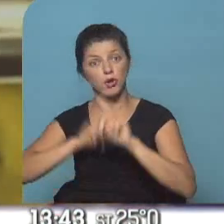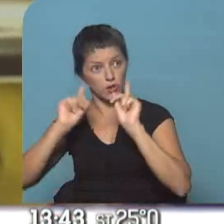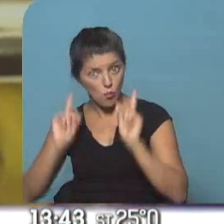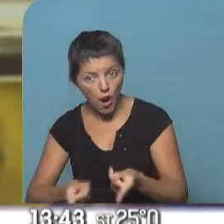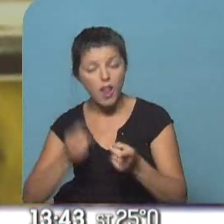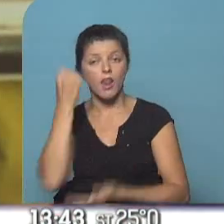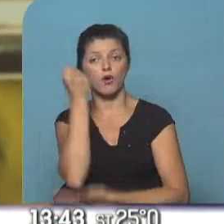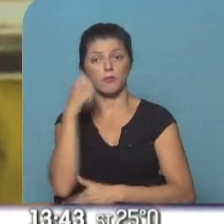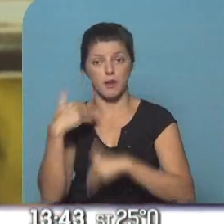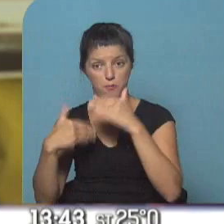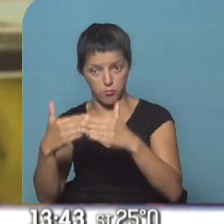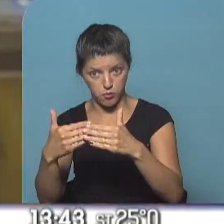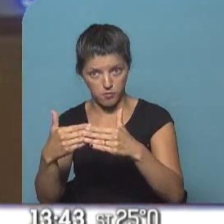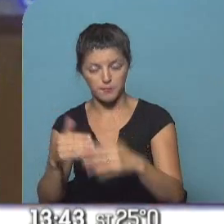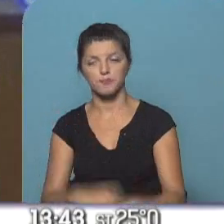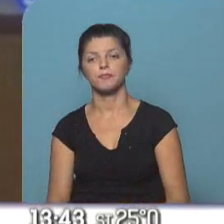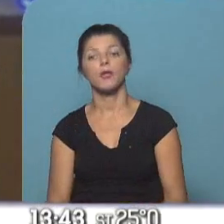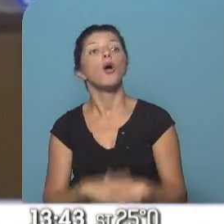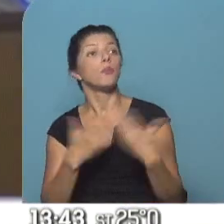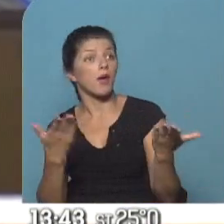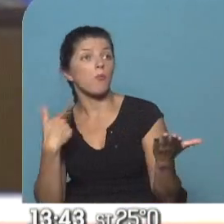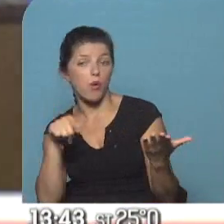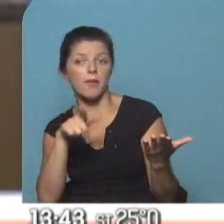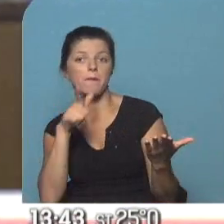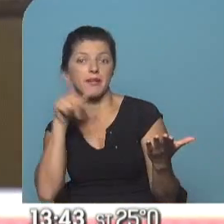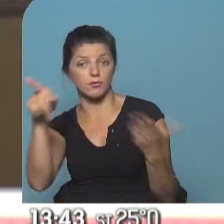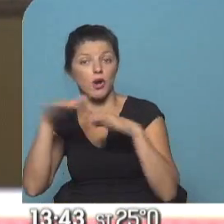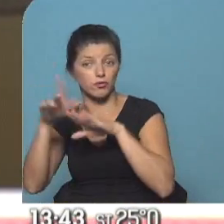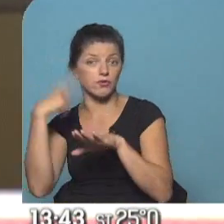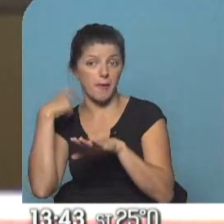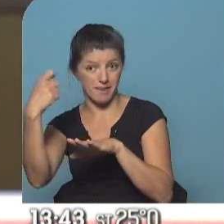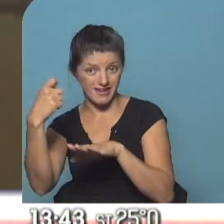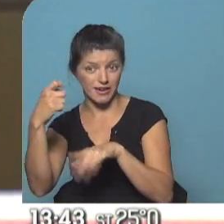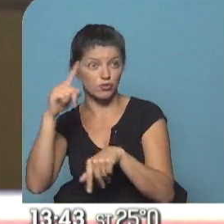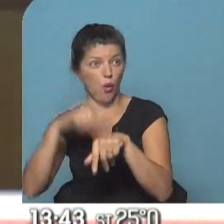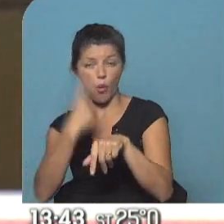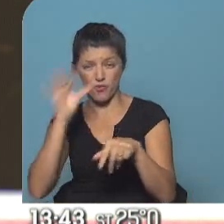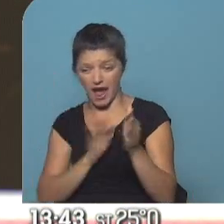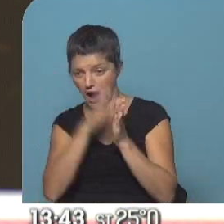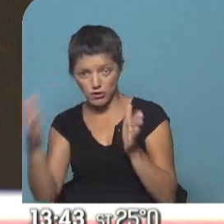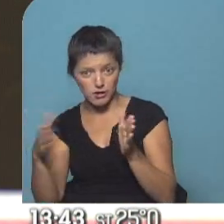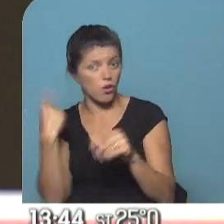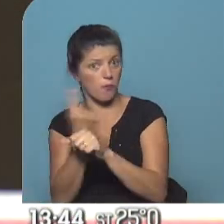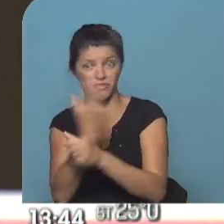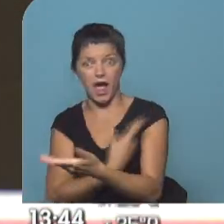posibilidad de que pase como en España en relación al tiempo que pueden llegar a pasar sin formar gobierno o como Alemania en este momento. Evidentemente es algo que también puede ocurrir.